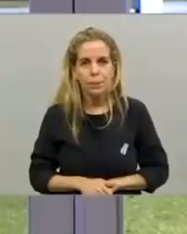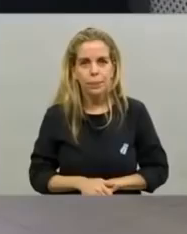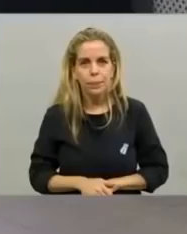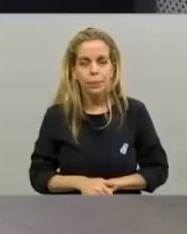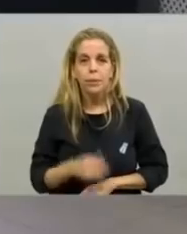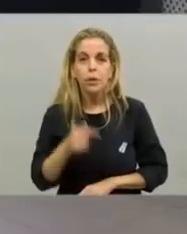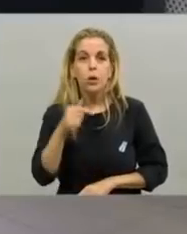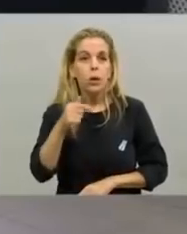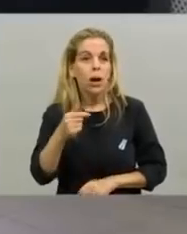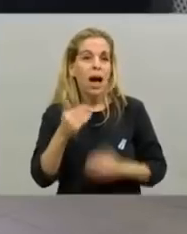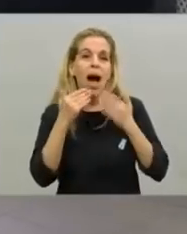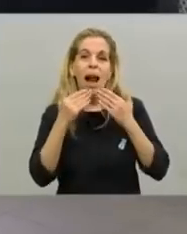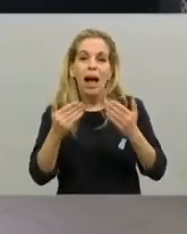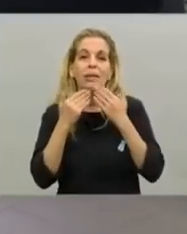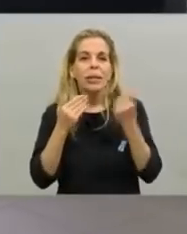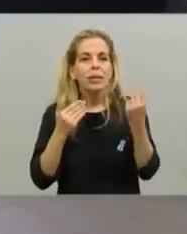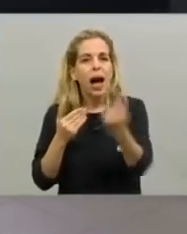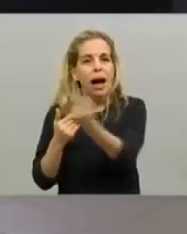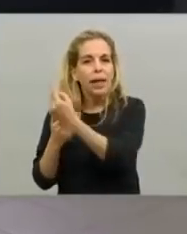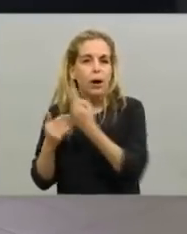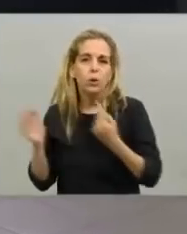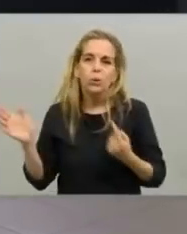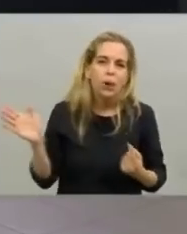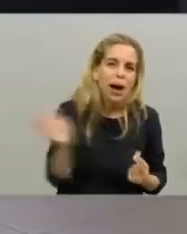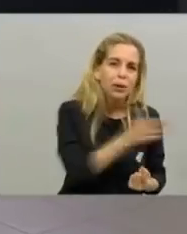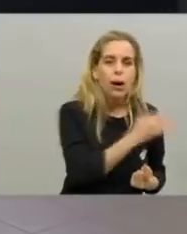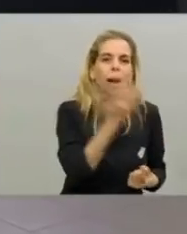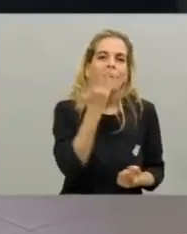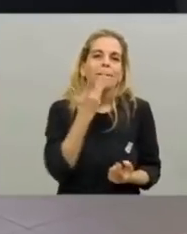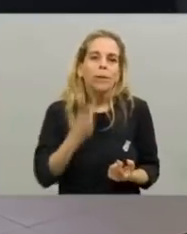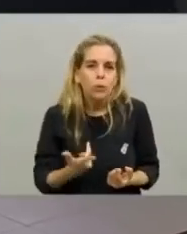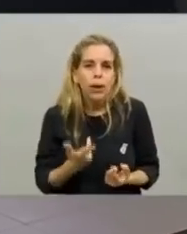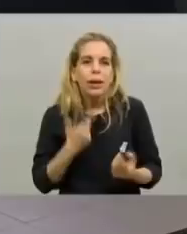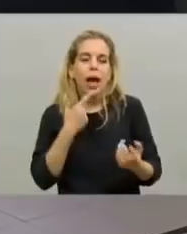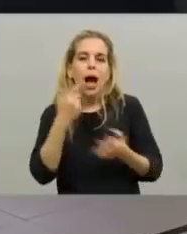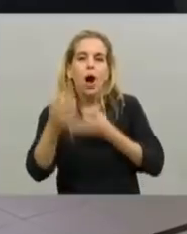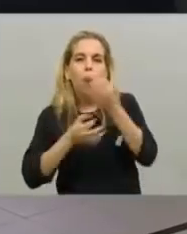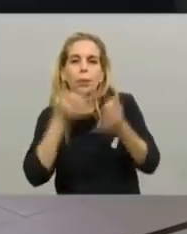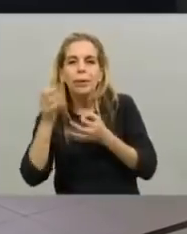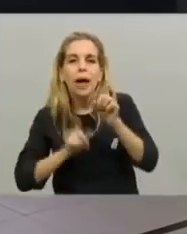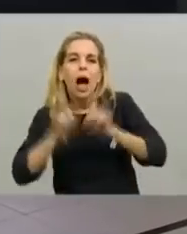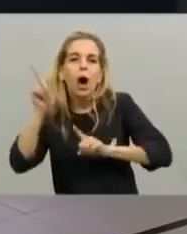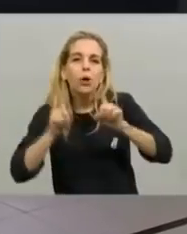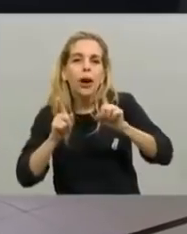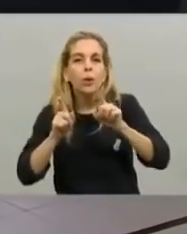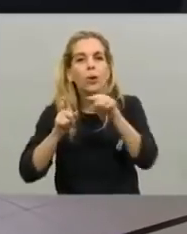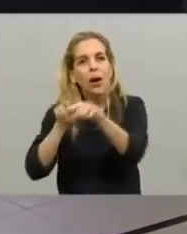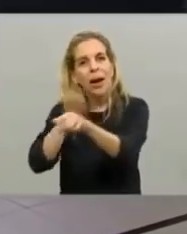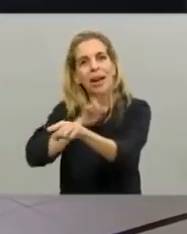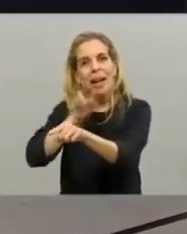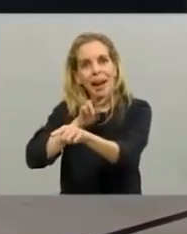Yo les agradezco a todos y todas. Me gustaría hablar con algunos de ustedes. ¿Podré hablar con Celina?